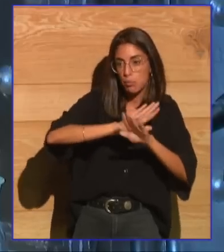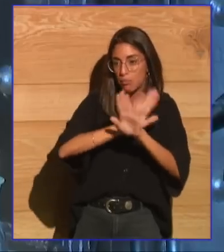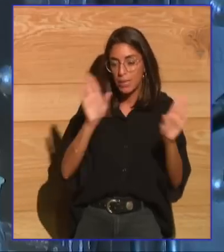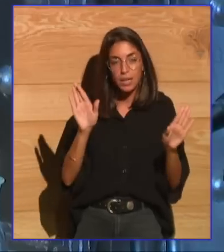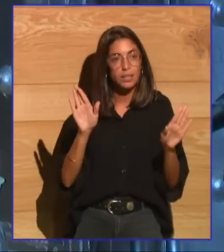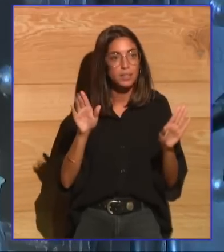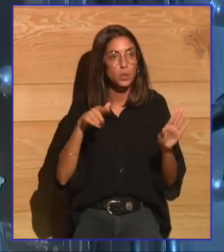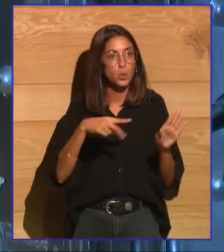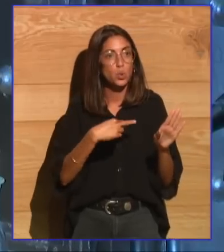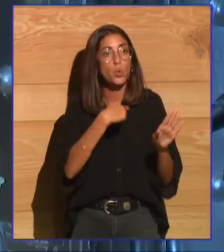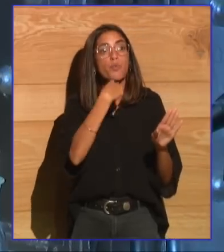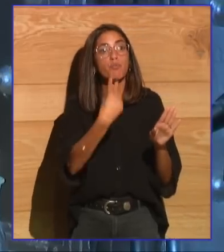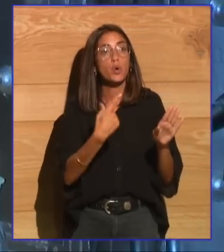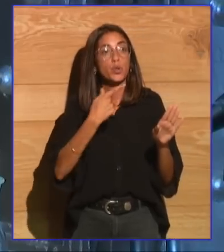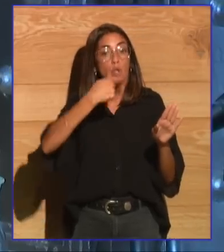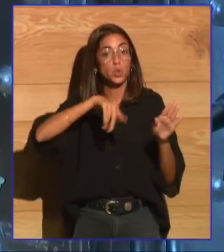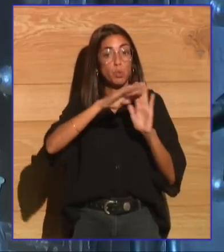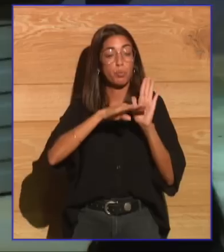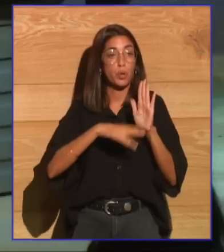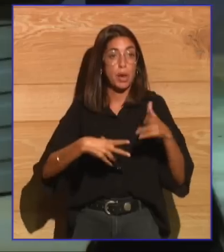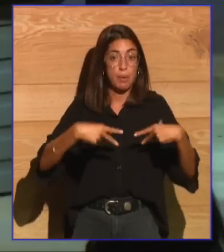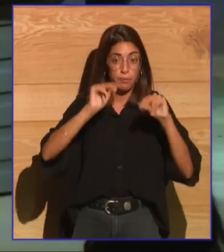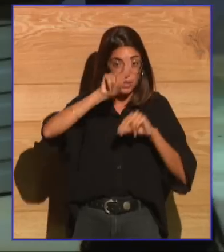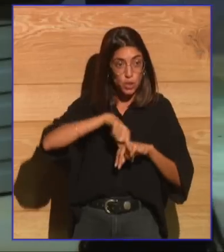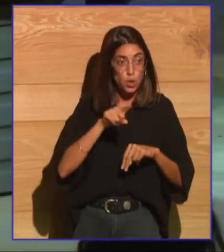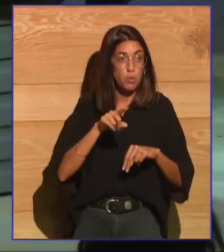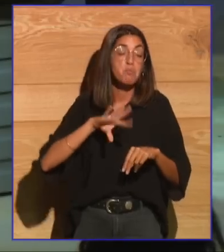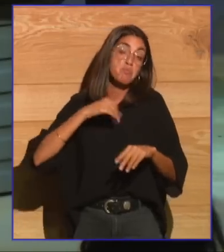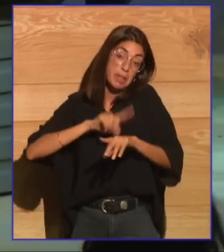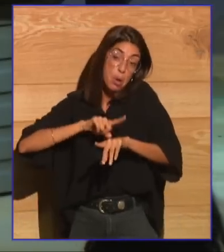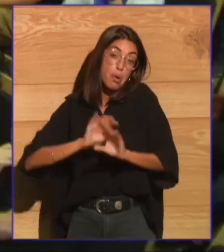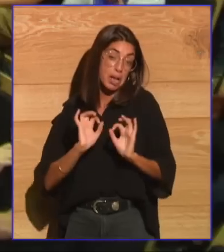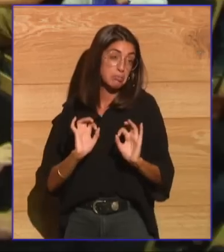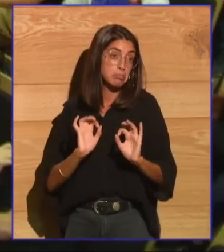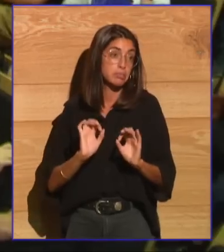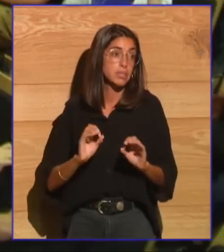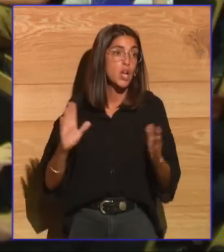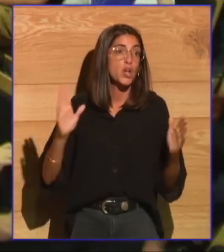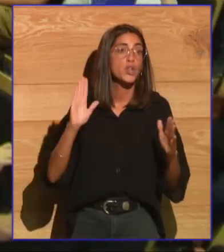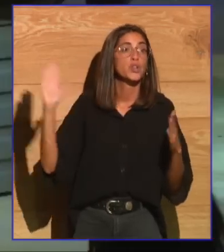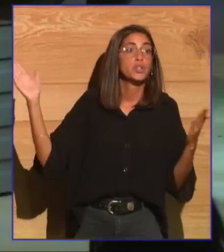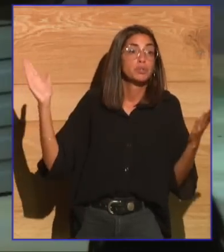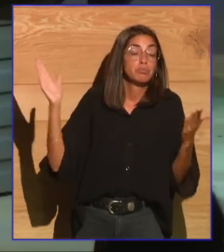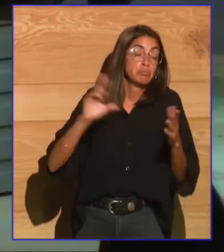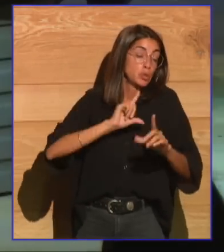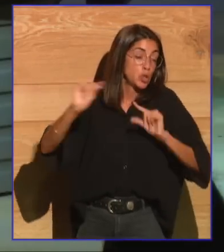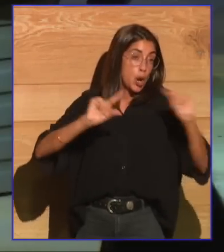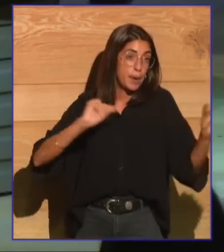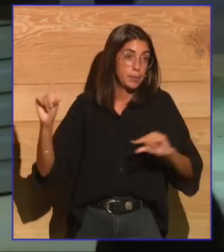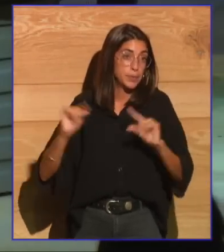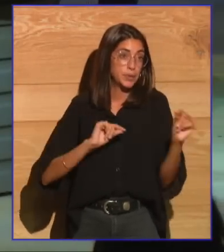estás poniendo la voz de vamos a acabar el programa siempre por ahora que luego sí nos vamos de llorar